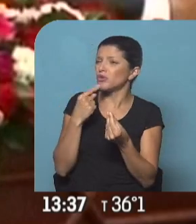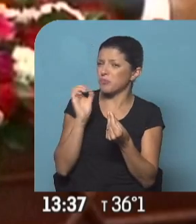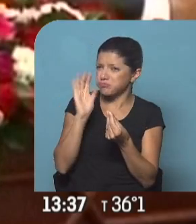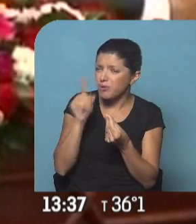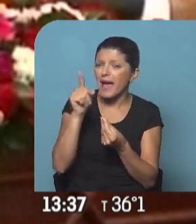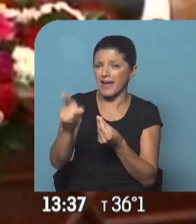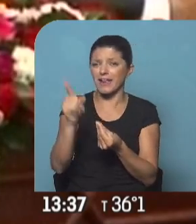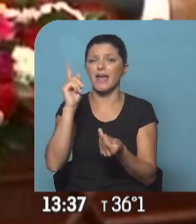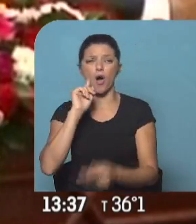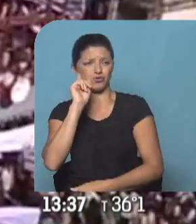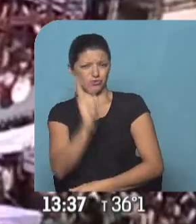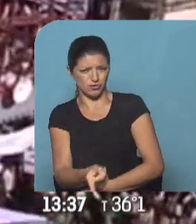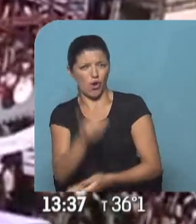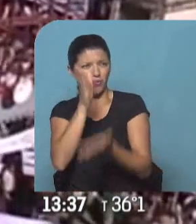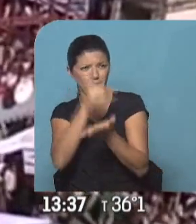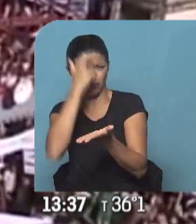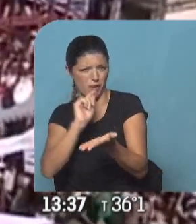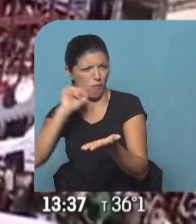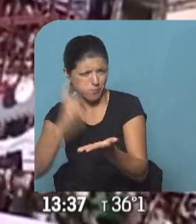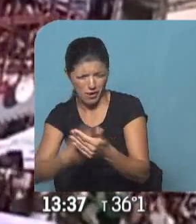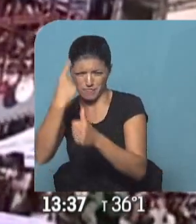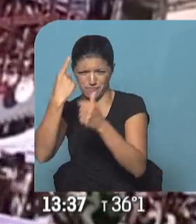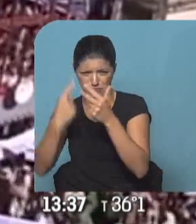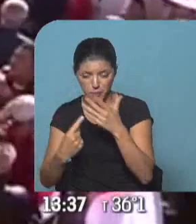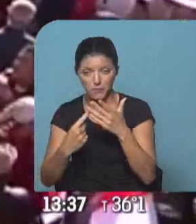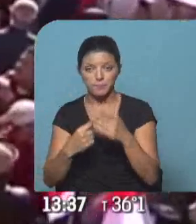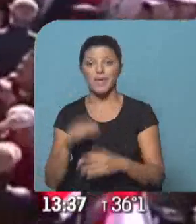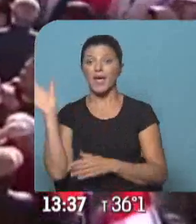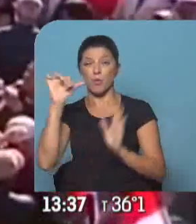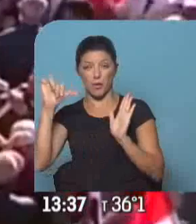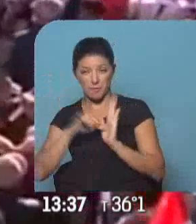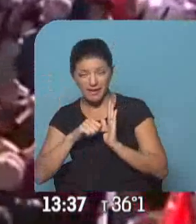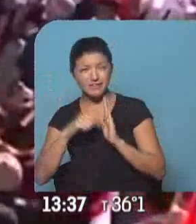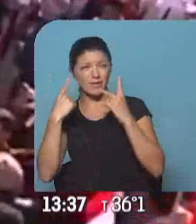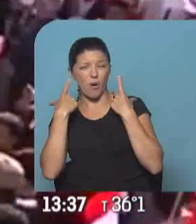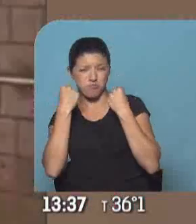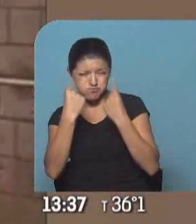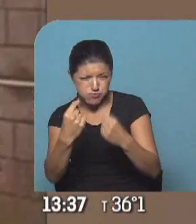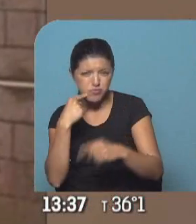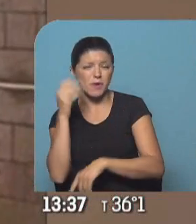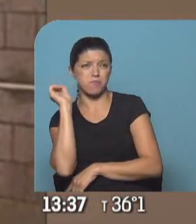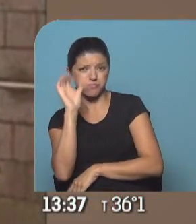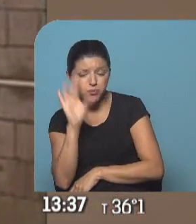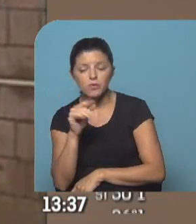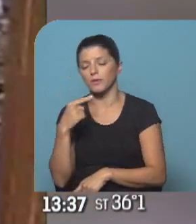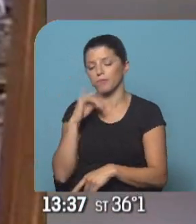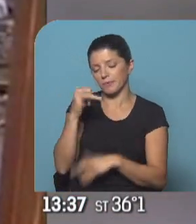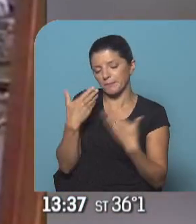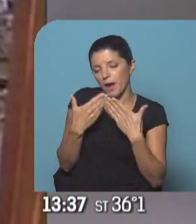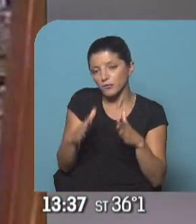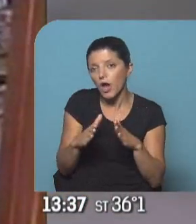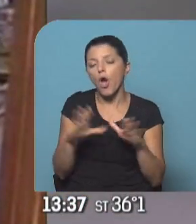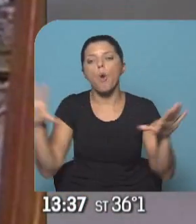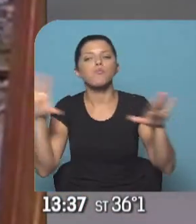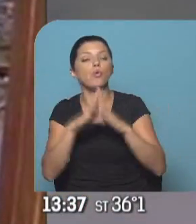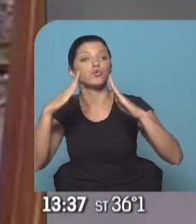humanos. Tras protestas en todo el país y cuando ya había aceptado renunciar, un ataque con explosivos contra el complejo presidencial